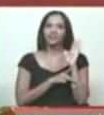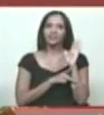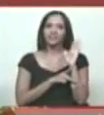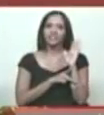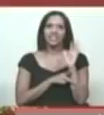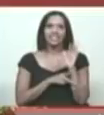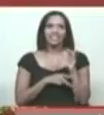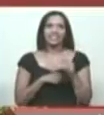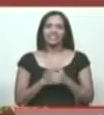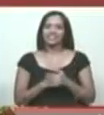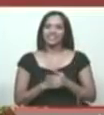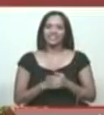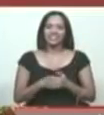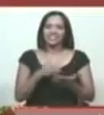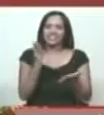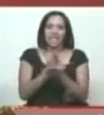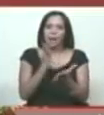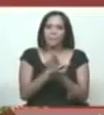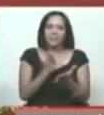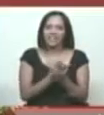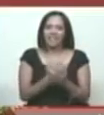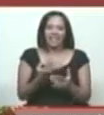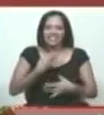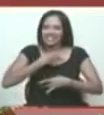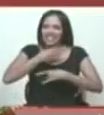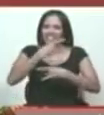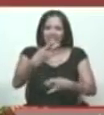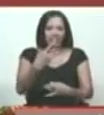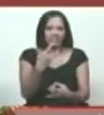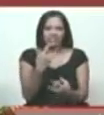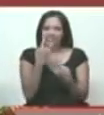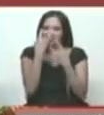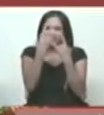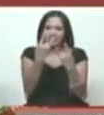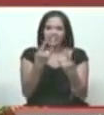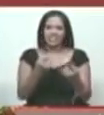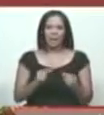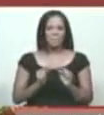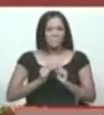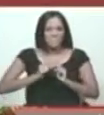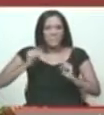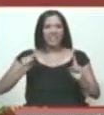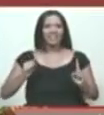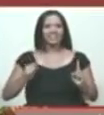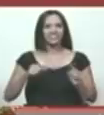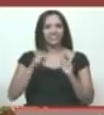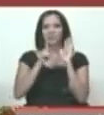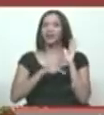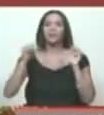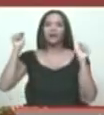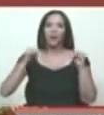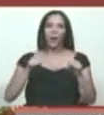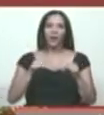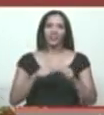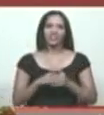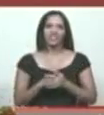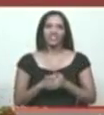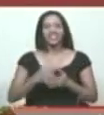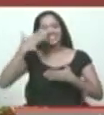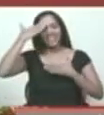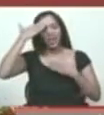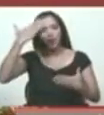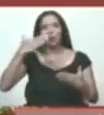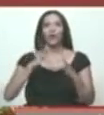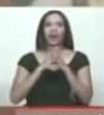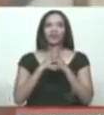siempre tan actualizado, tan interesante, tan picante el programa de hoy. Un saludo a